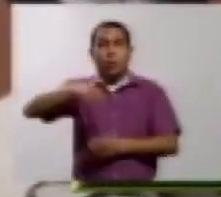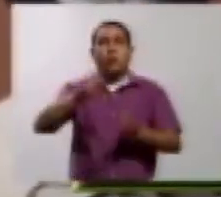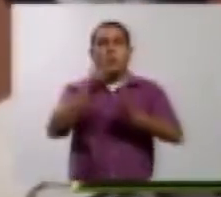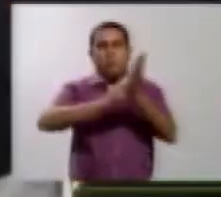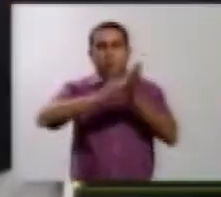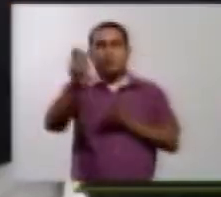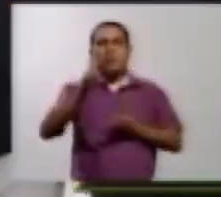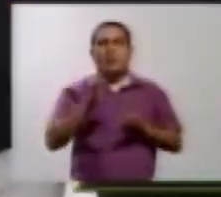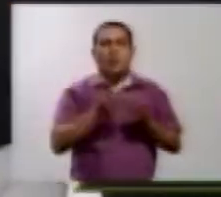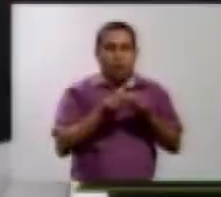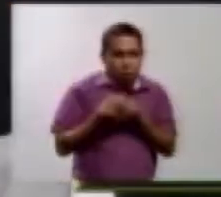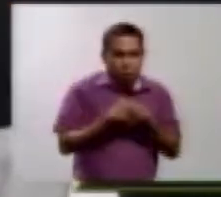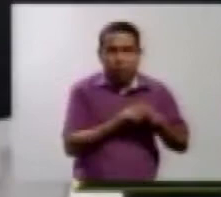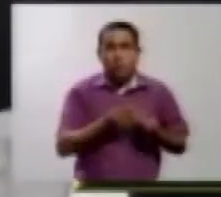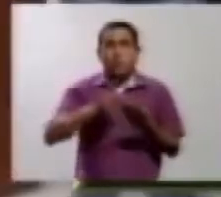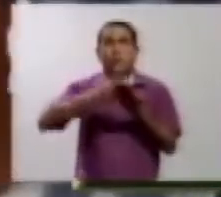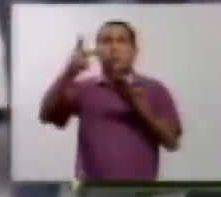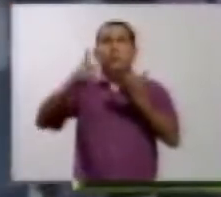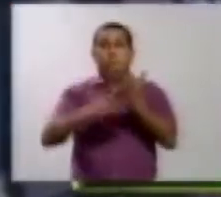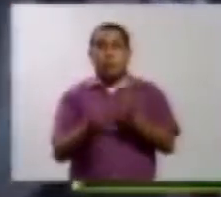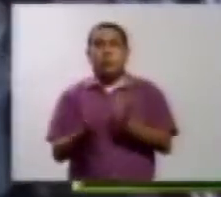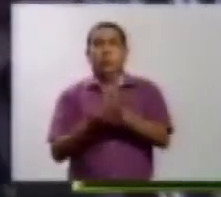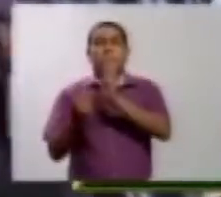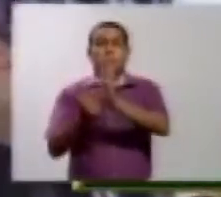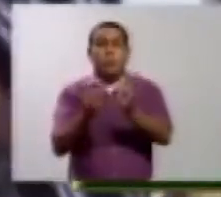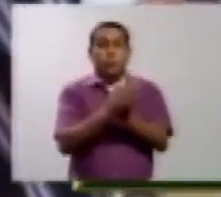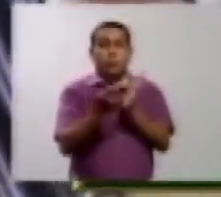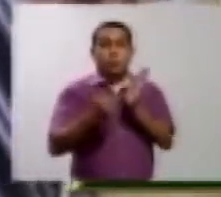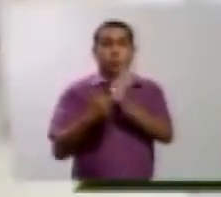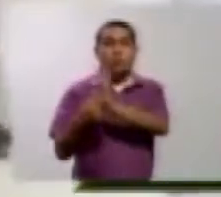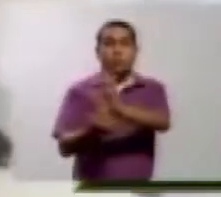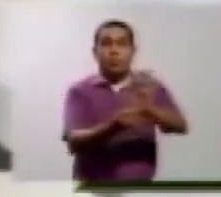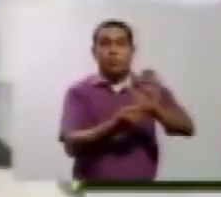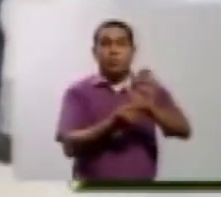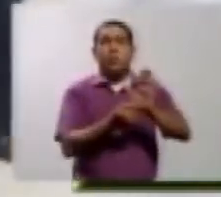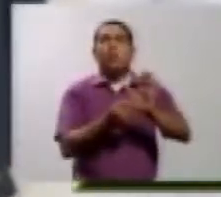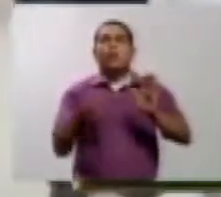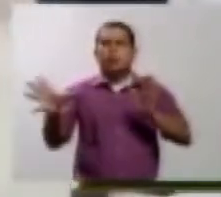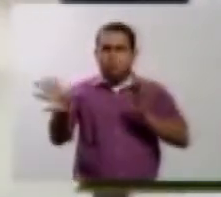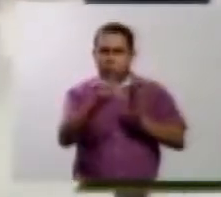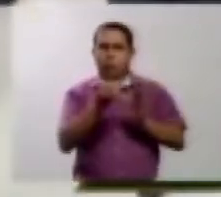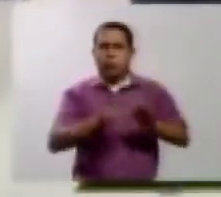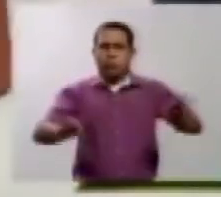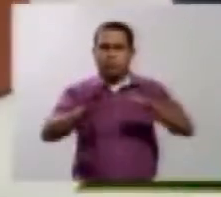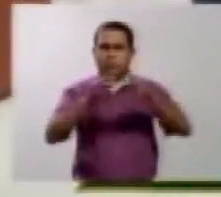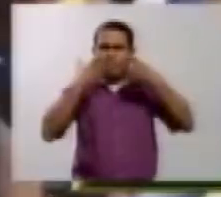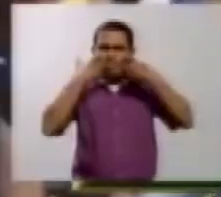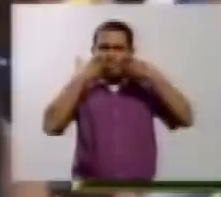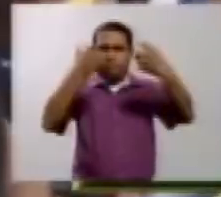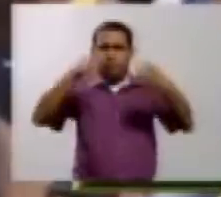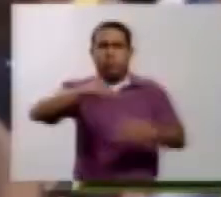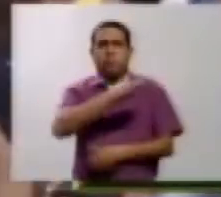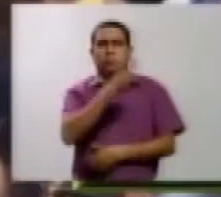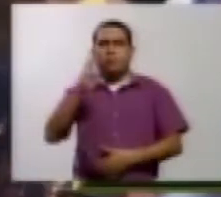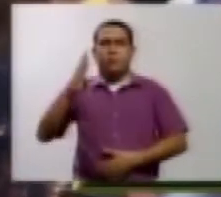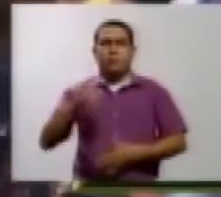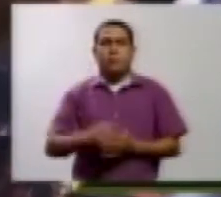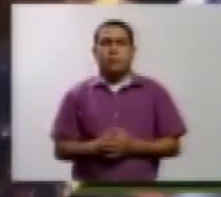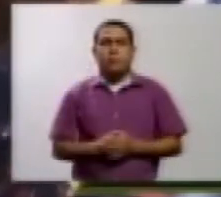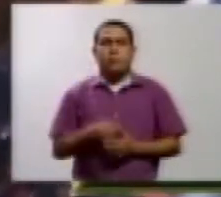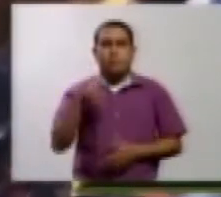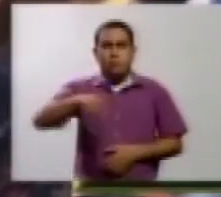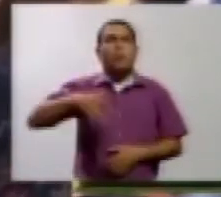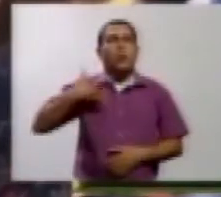el Consejo un proyecto que declara a la Agenda Cultural del Distrito como patrimonio oral e inmaterial de Barranquilla. Nos sentimos así